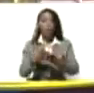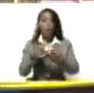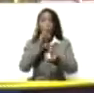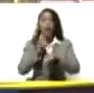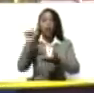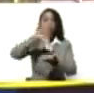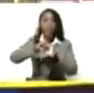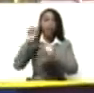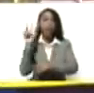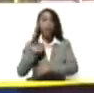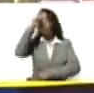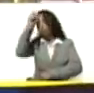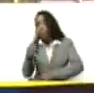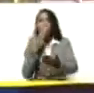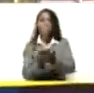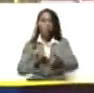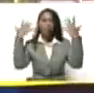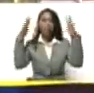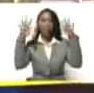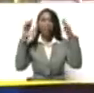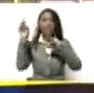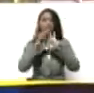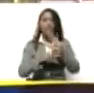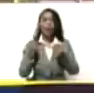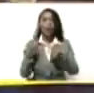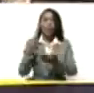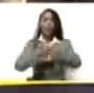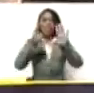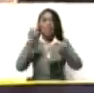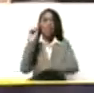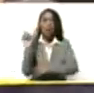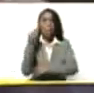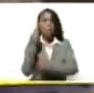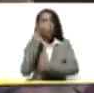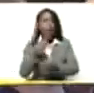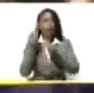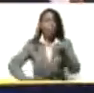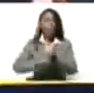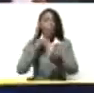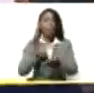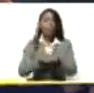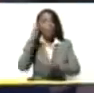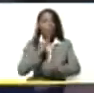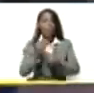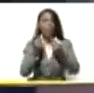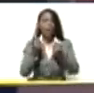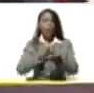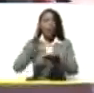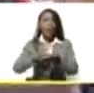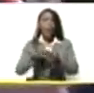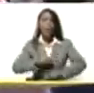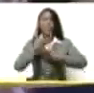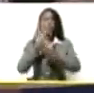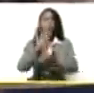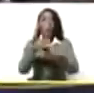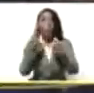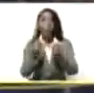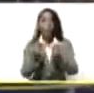y los otros que ustedes saben el coronavirus es traidor y bien bien